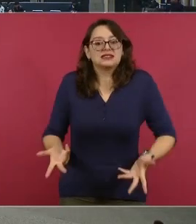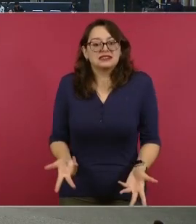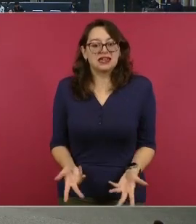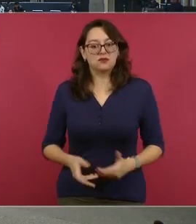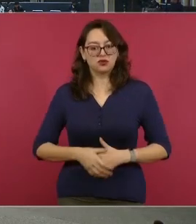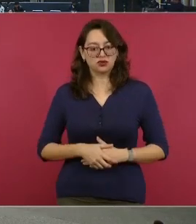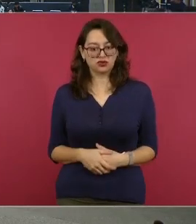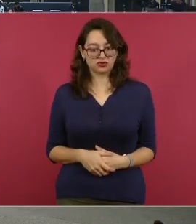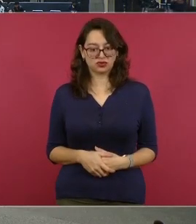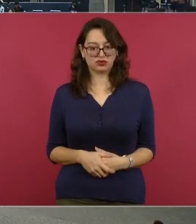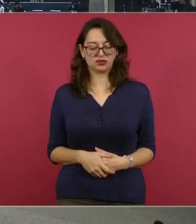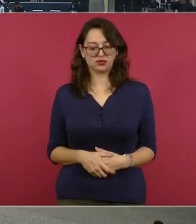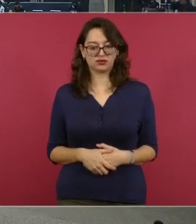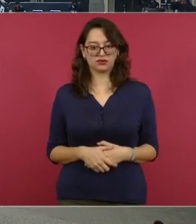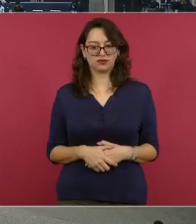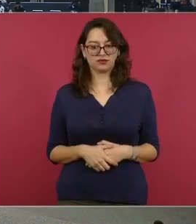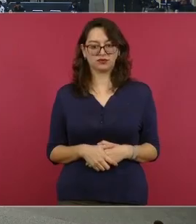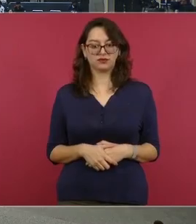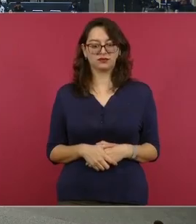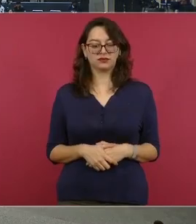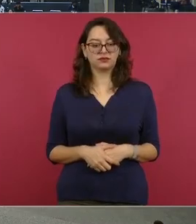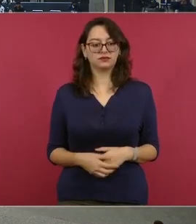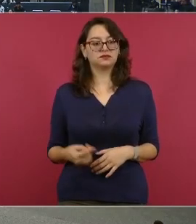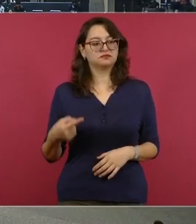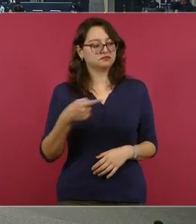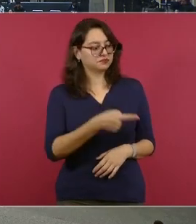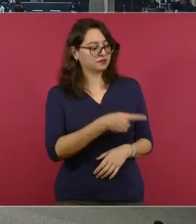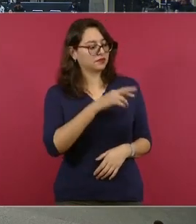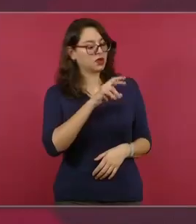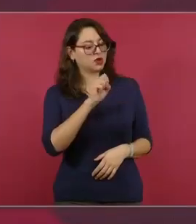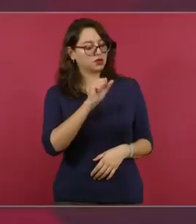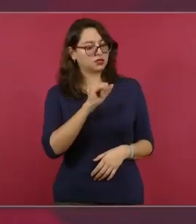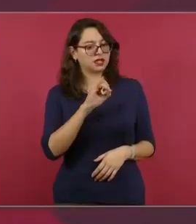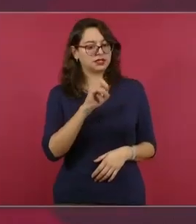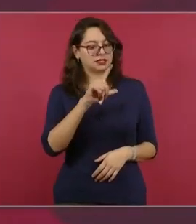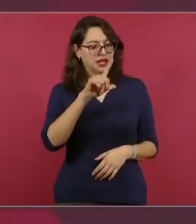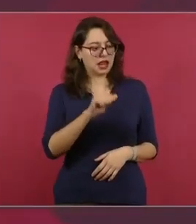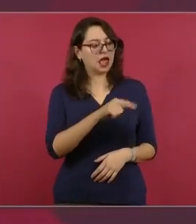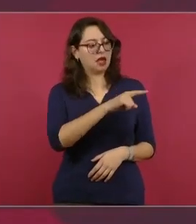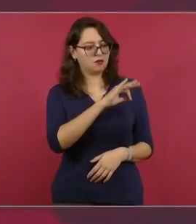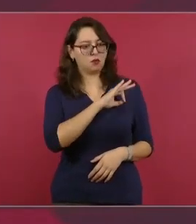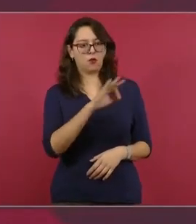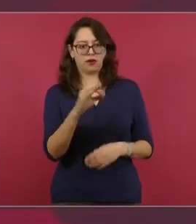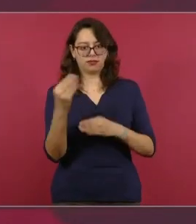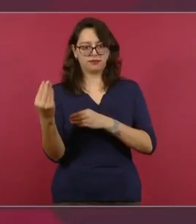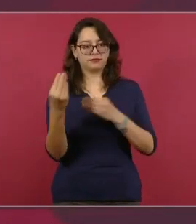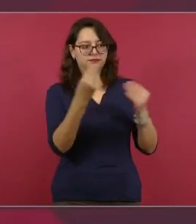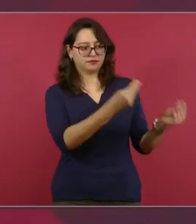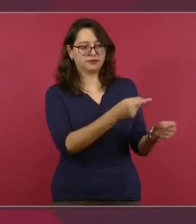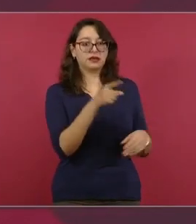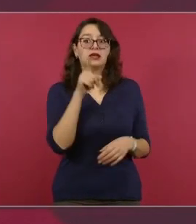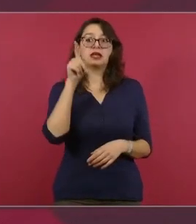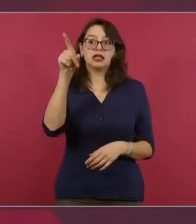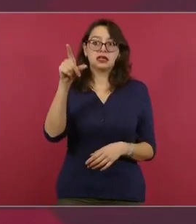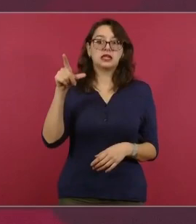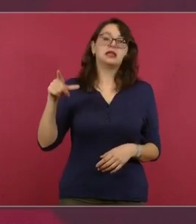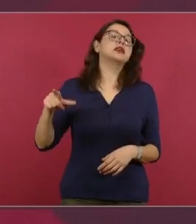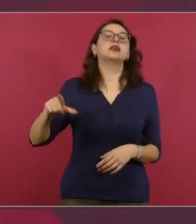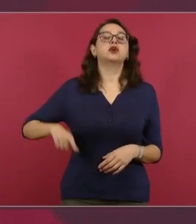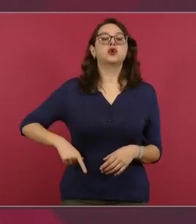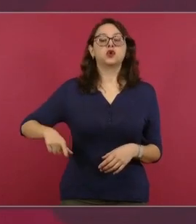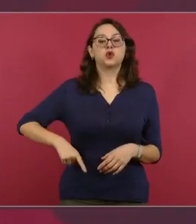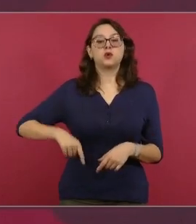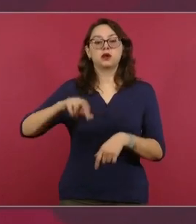está Rosa Isela y tenemos mucha confianza en el gobernador Julio